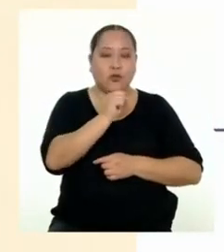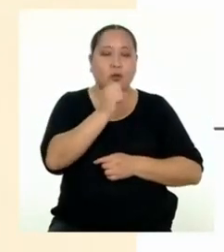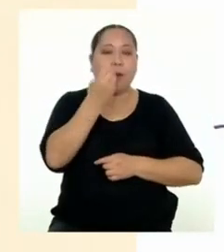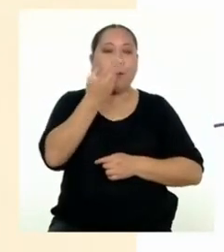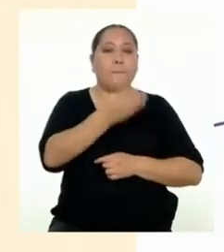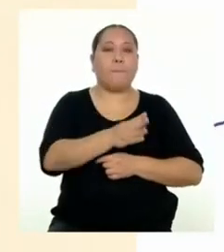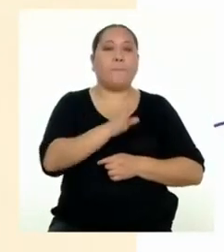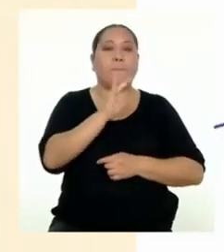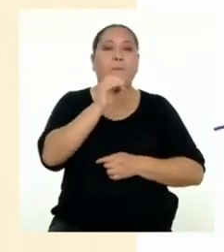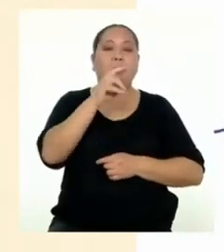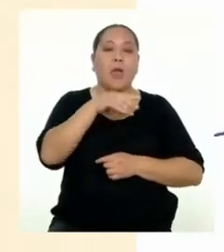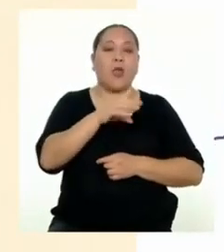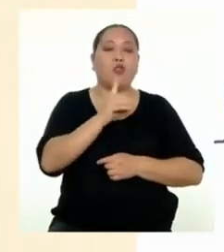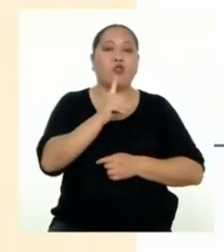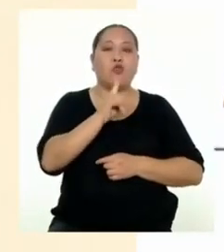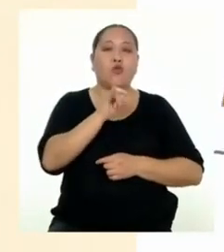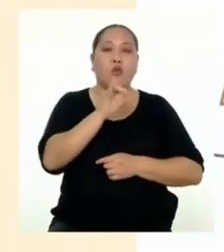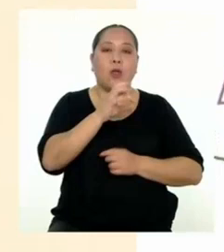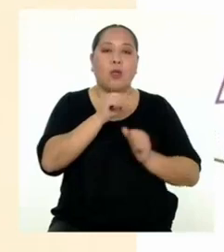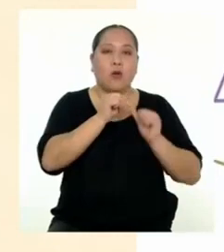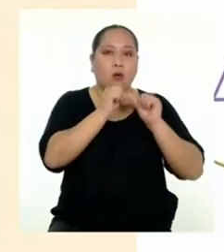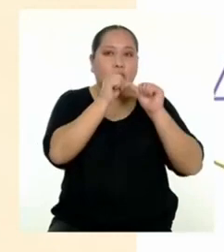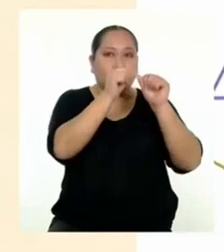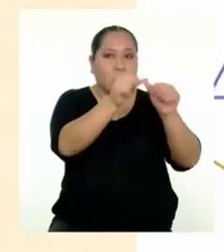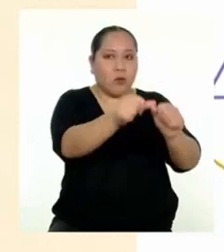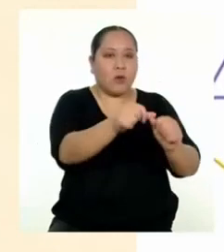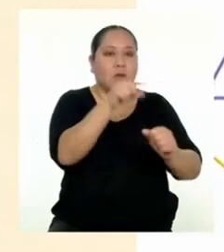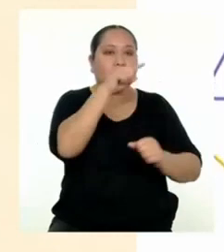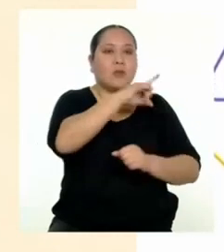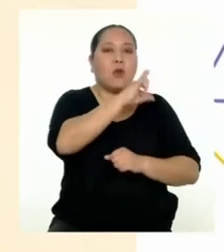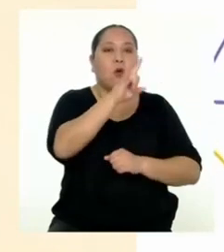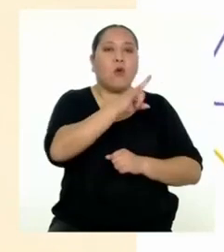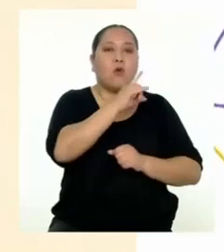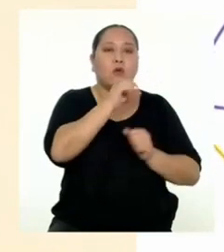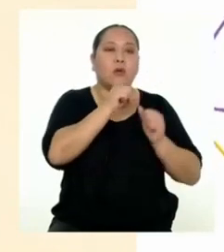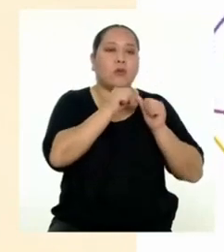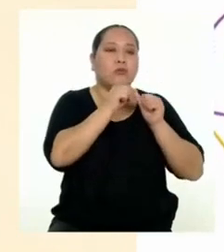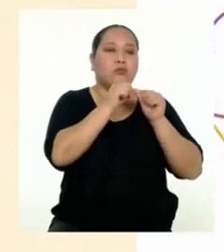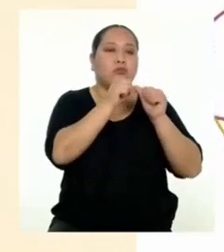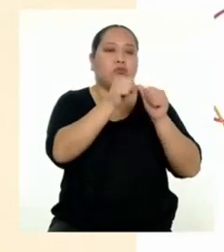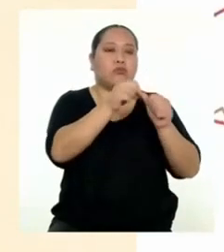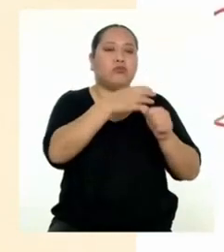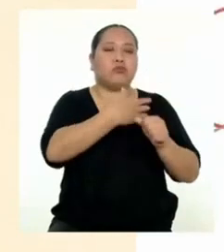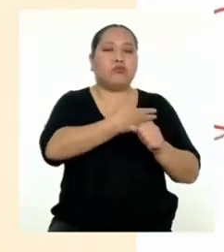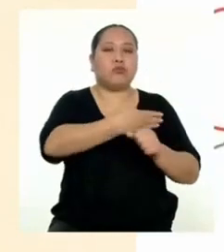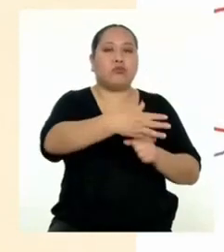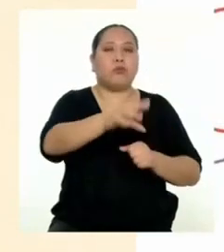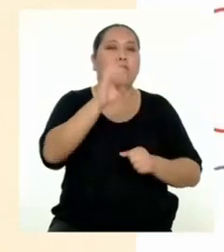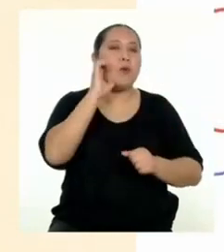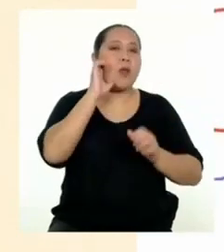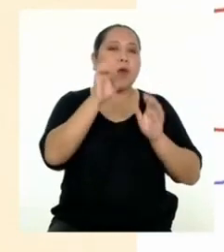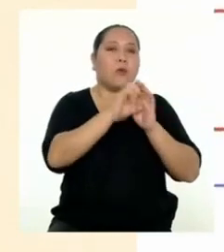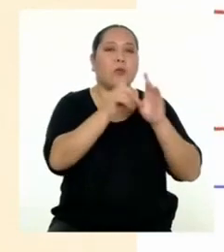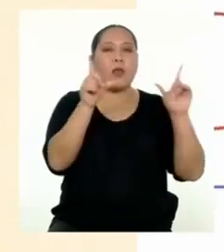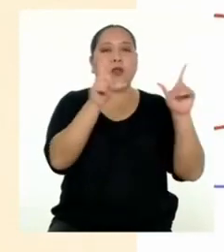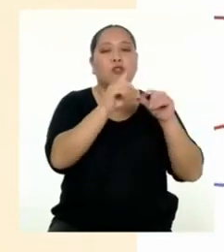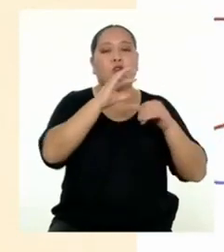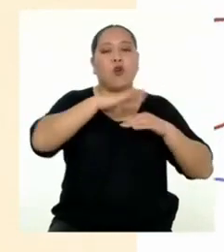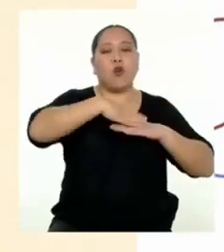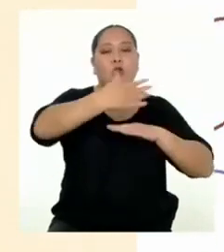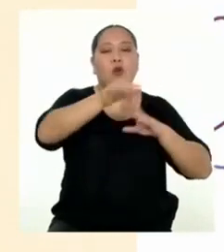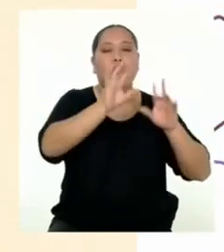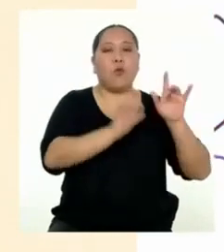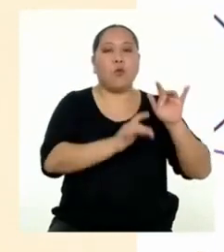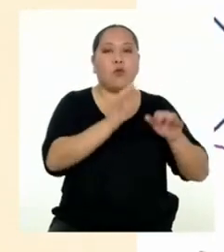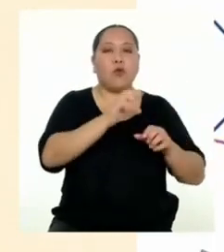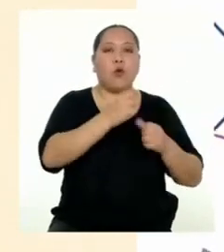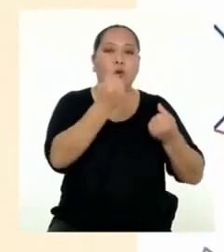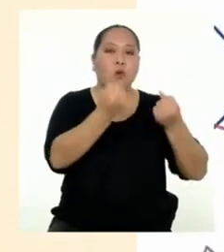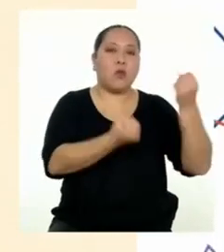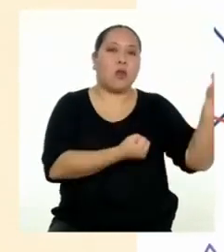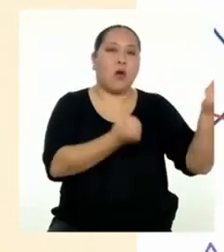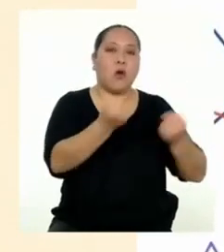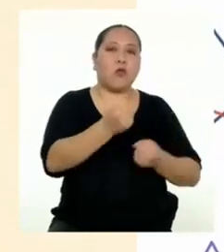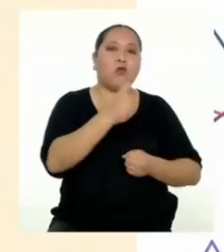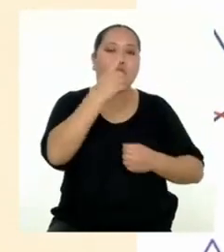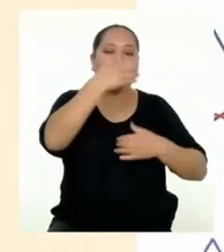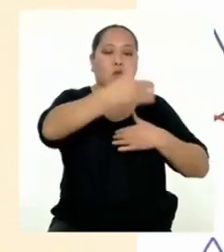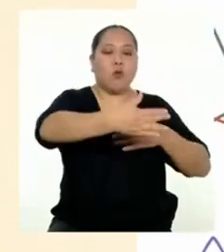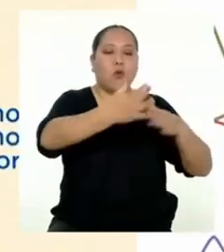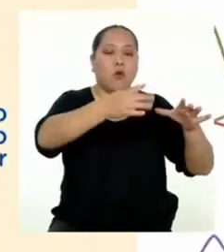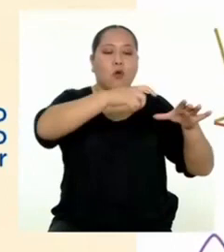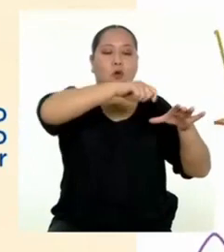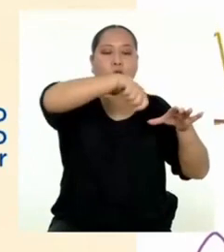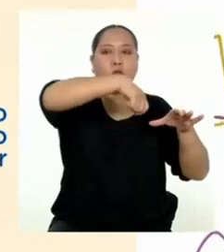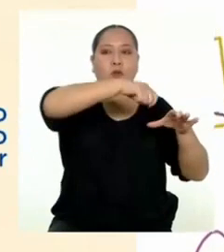en duraderos. Son aquellos que se usan de manera prolongada, como un televisor, una computadora, un auto o una